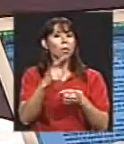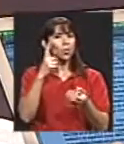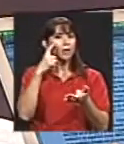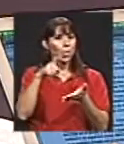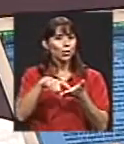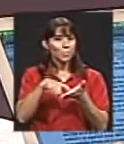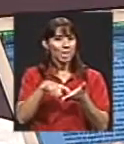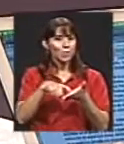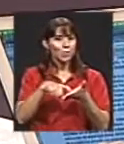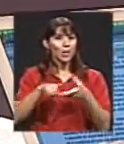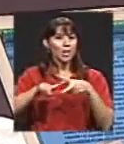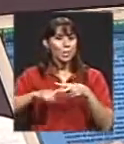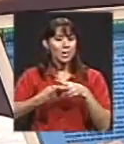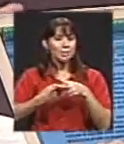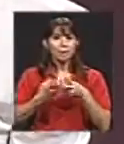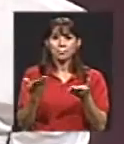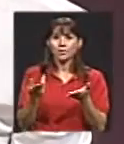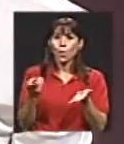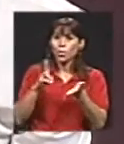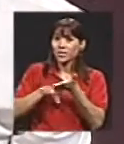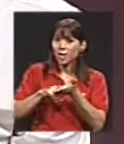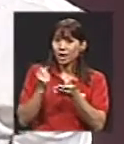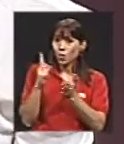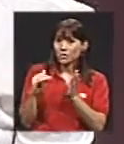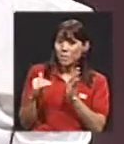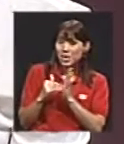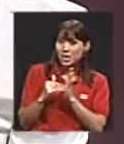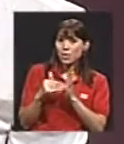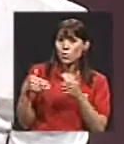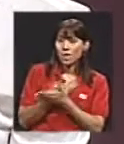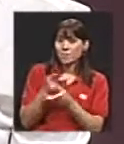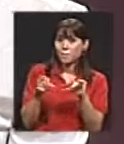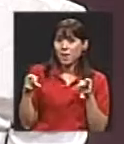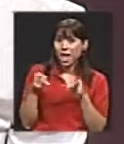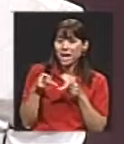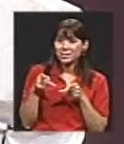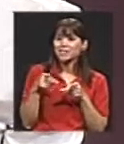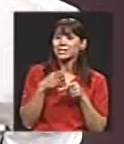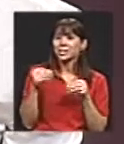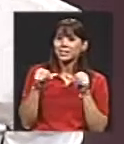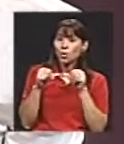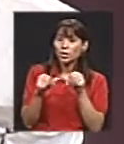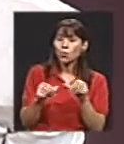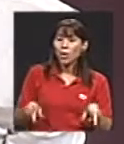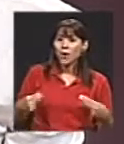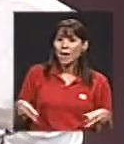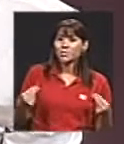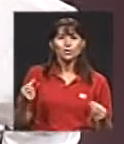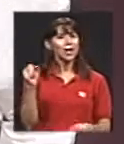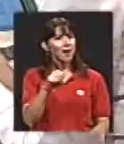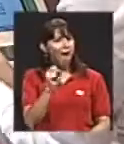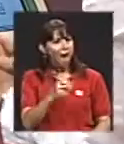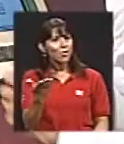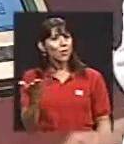poner contratamos a mirar creando las plazas los números que dicen y se continúa con más gastos claro